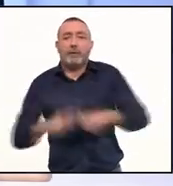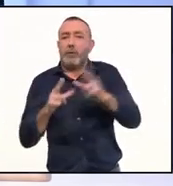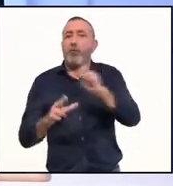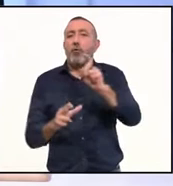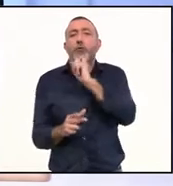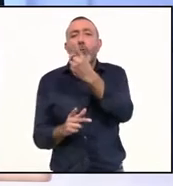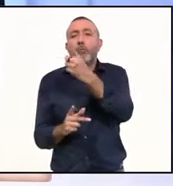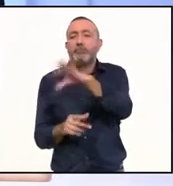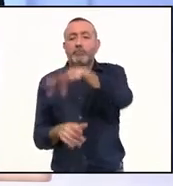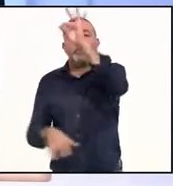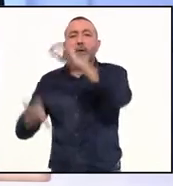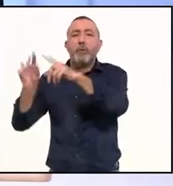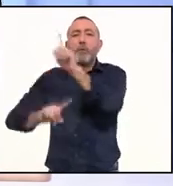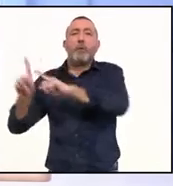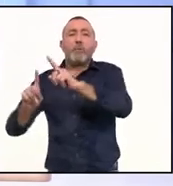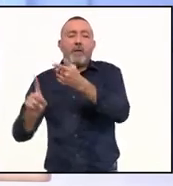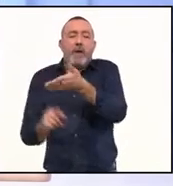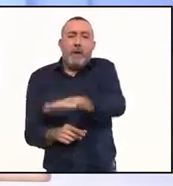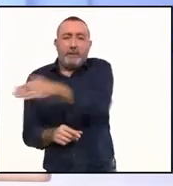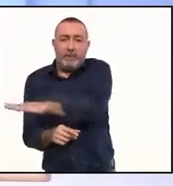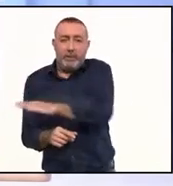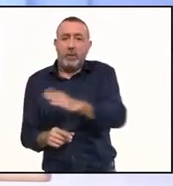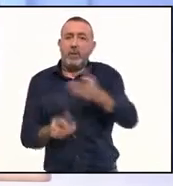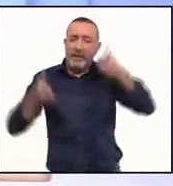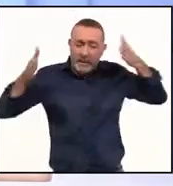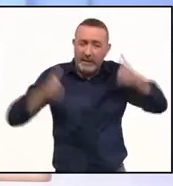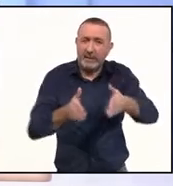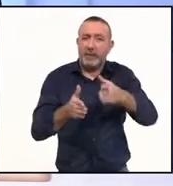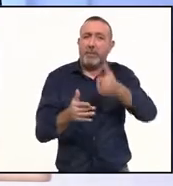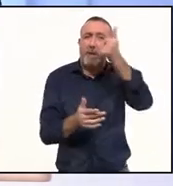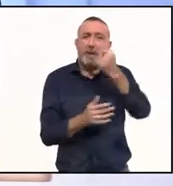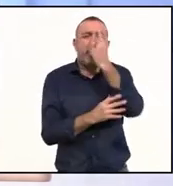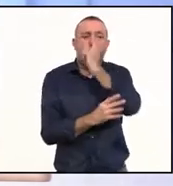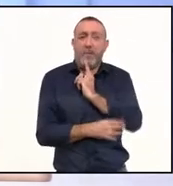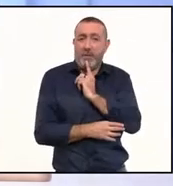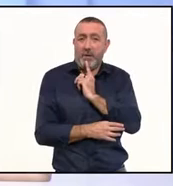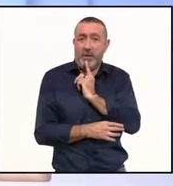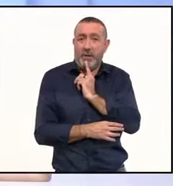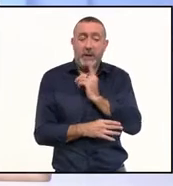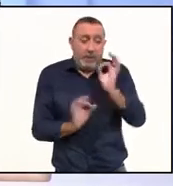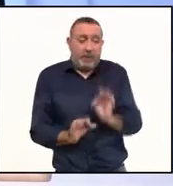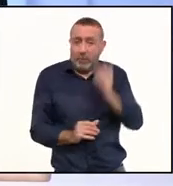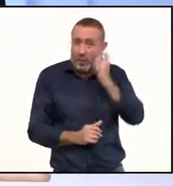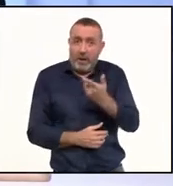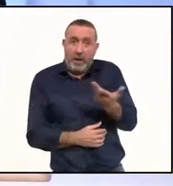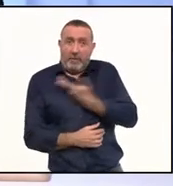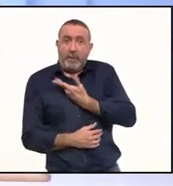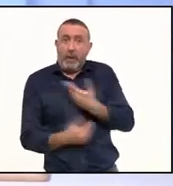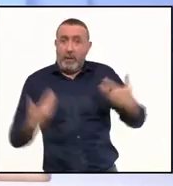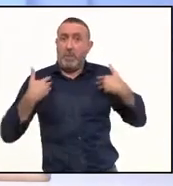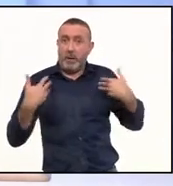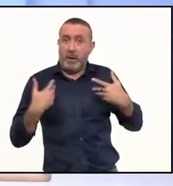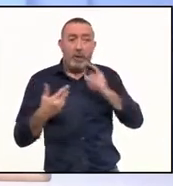que se centren no sólo en lo que la víctima el perfil de la víctima que no deja de ser una víctima como la violencia